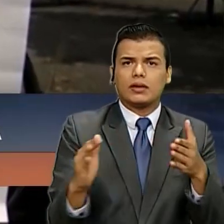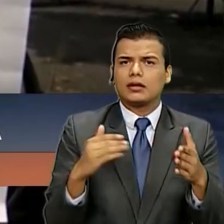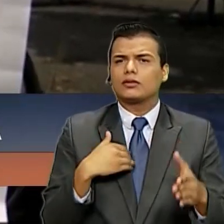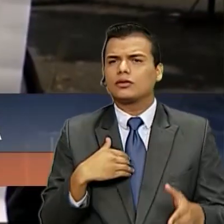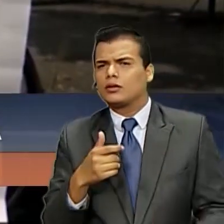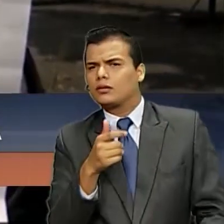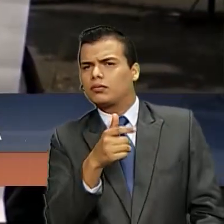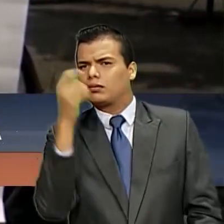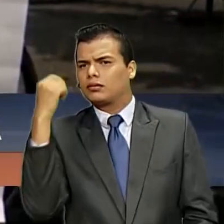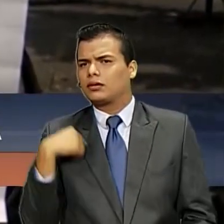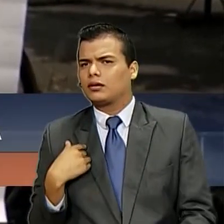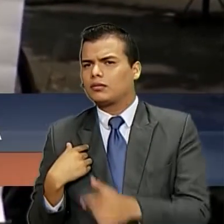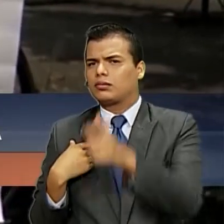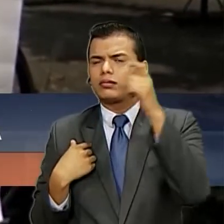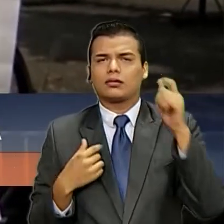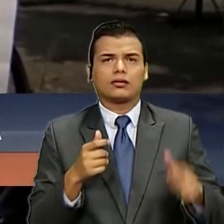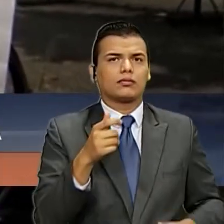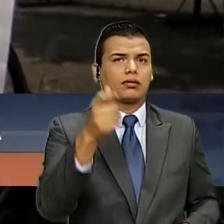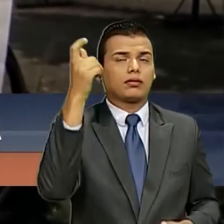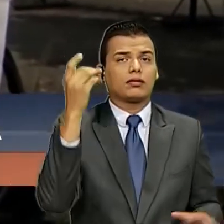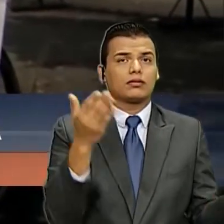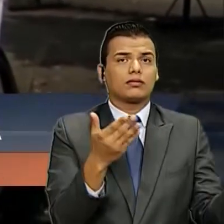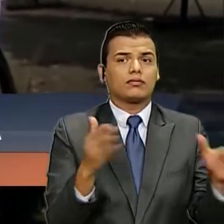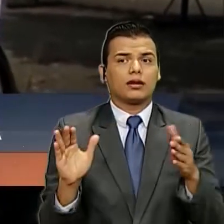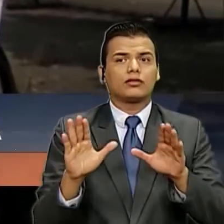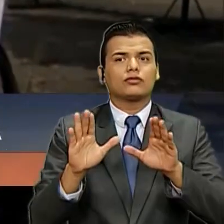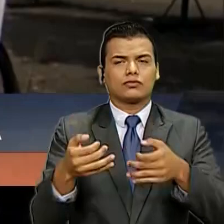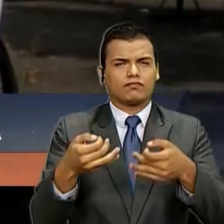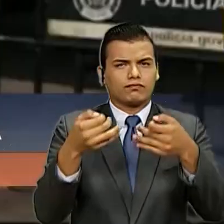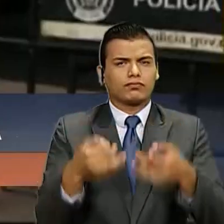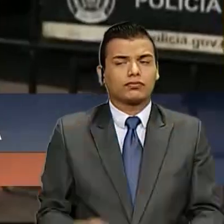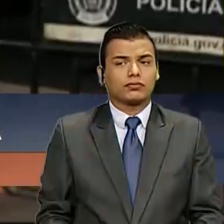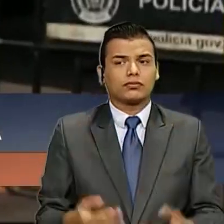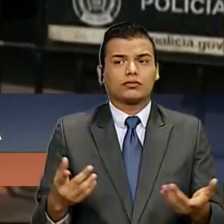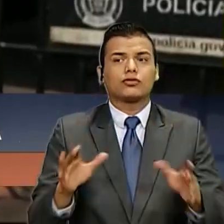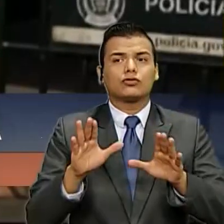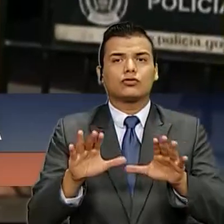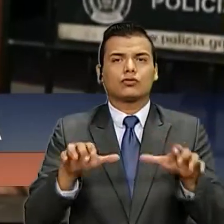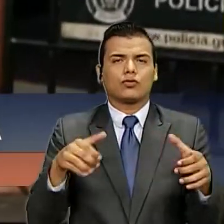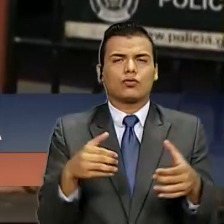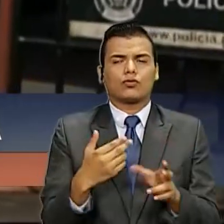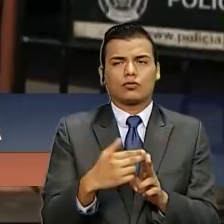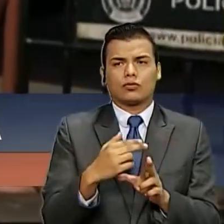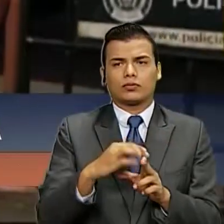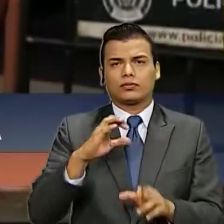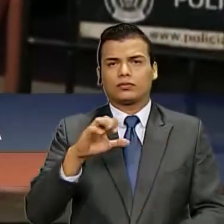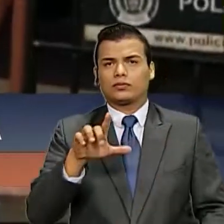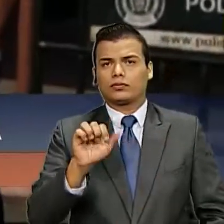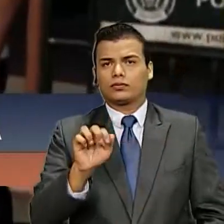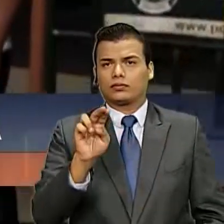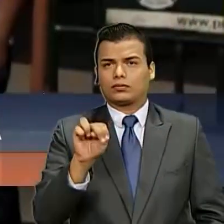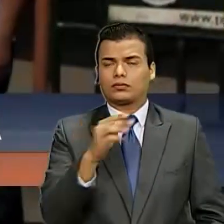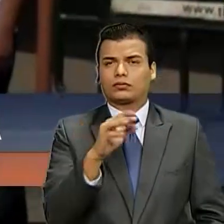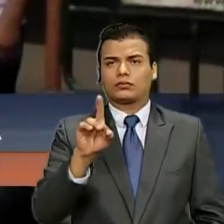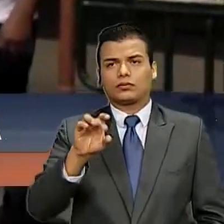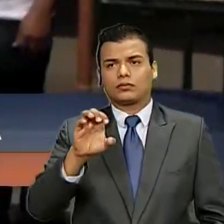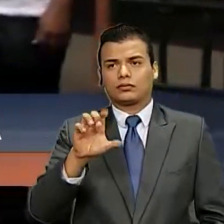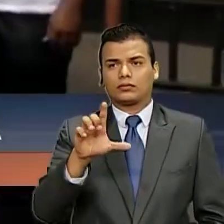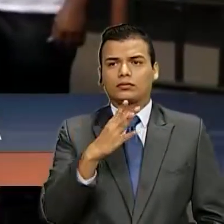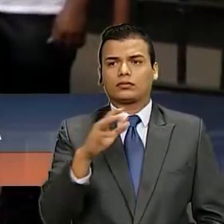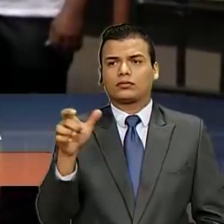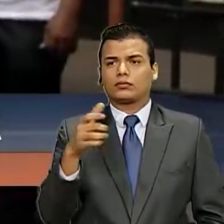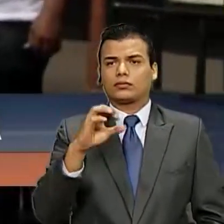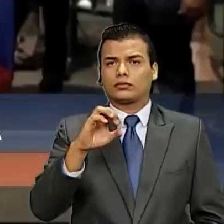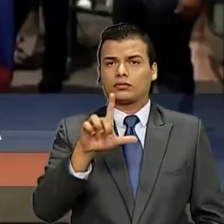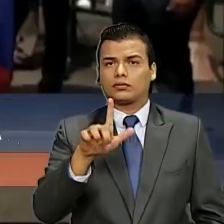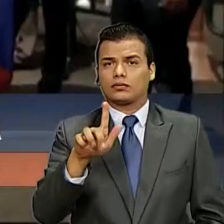Pistola. Este plan, supuestamente adelantado por el denominado Clan del Golfo y en el que se estaría pagándole a la delincuencia